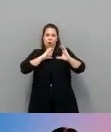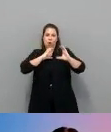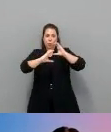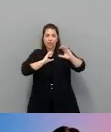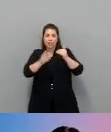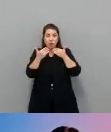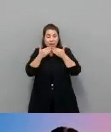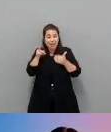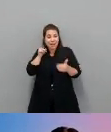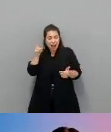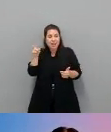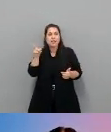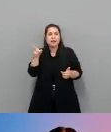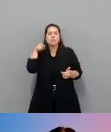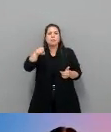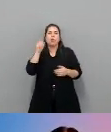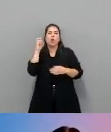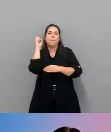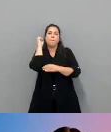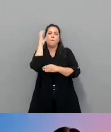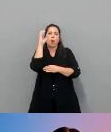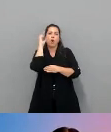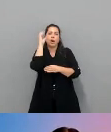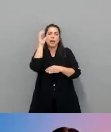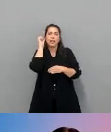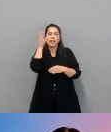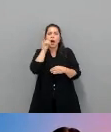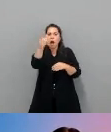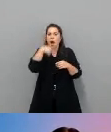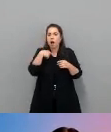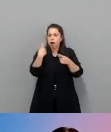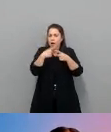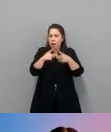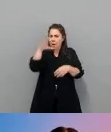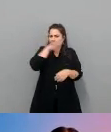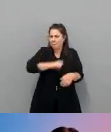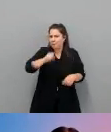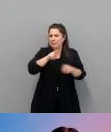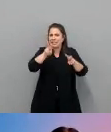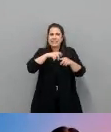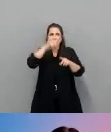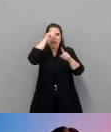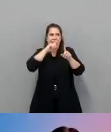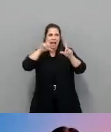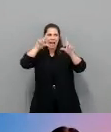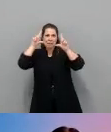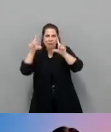ella esta ponencia tiene todas estas cosas maravillosas de las imágenes